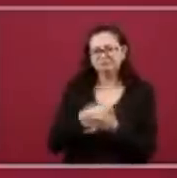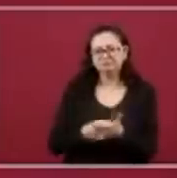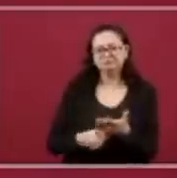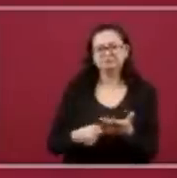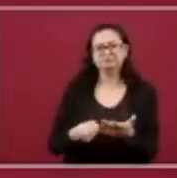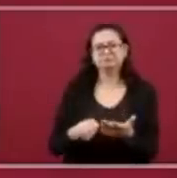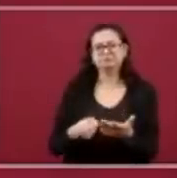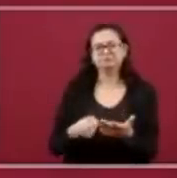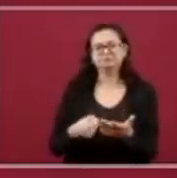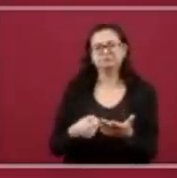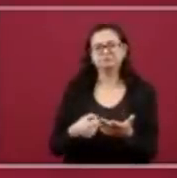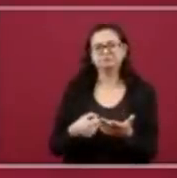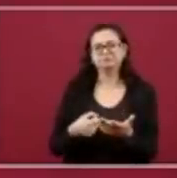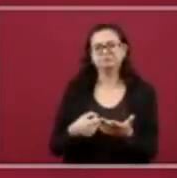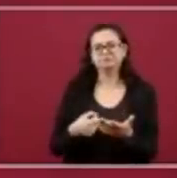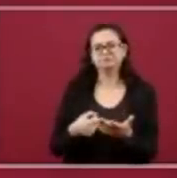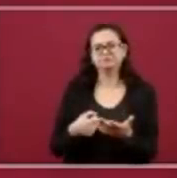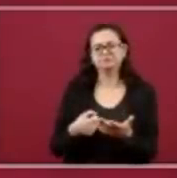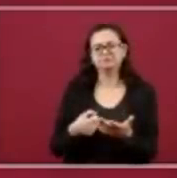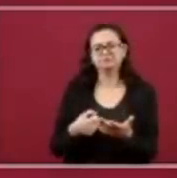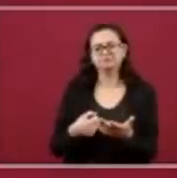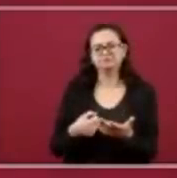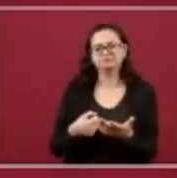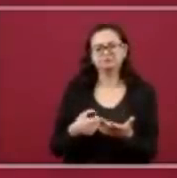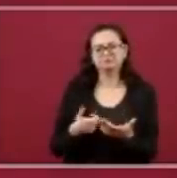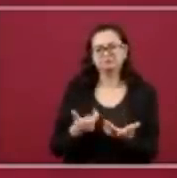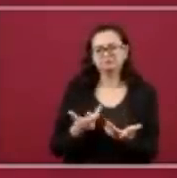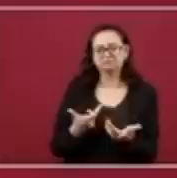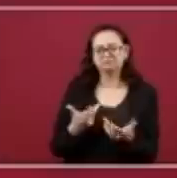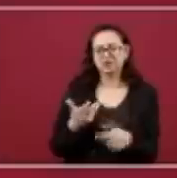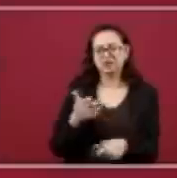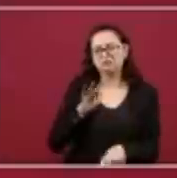no va a haber corrupción,